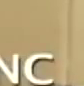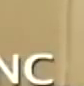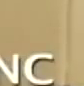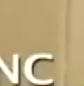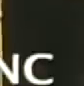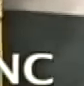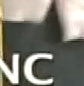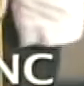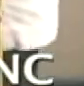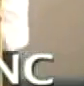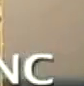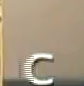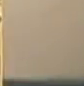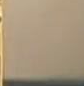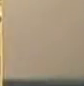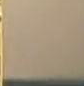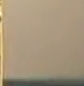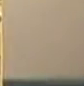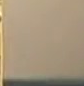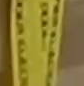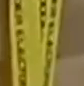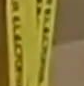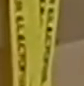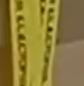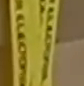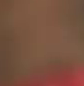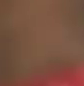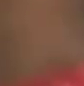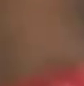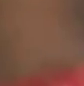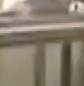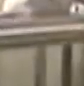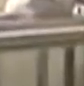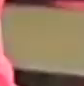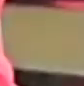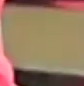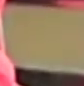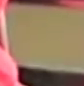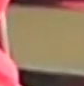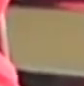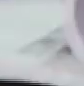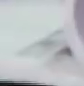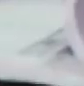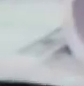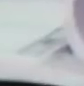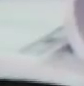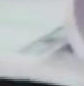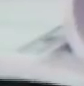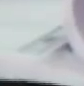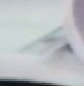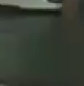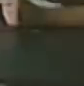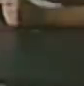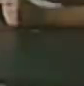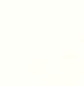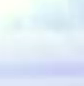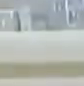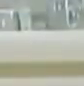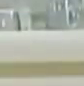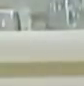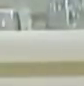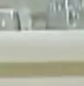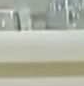impecable número 20 de las fuerzas políticas y electorales de la revolución bolivariana. Anótenlo. Con